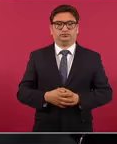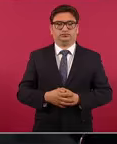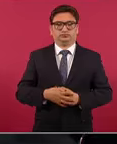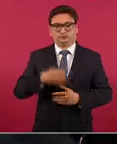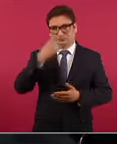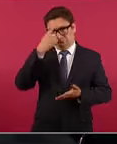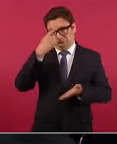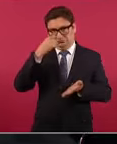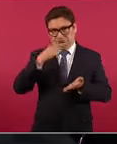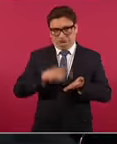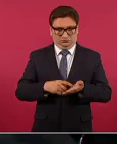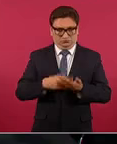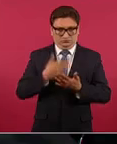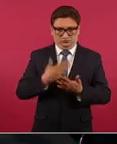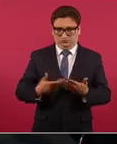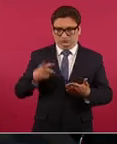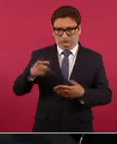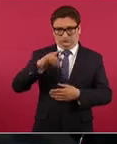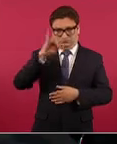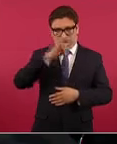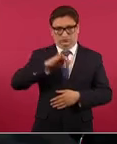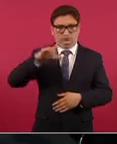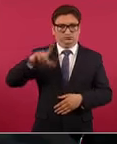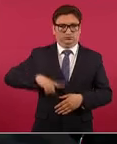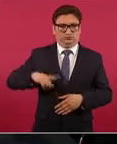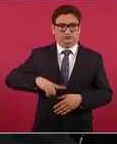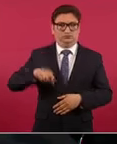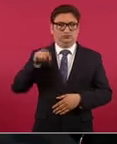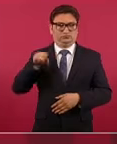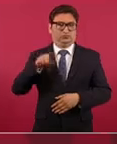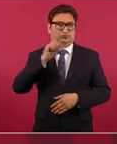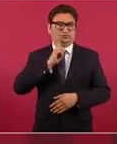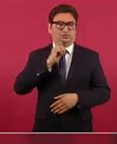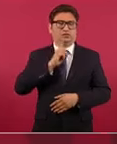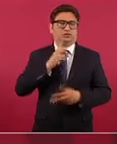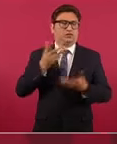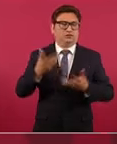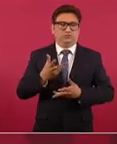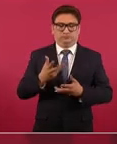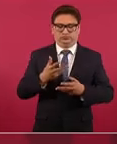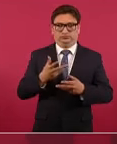jefe del gobierno va a buscar una reestructuración